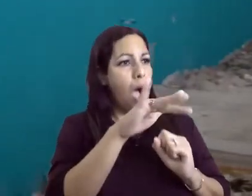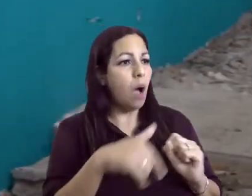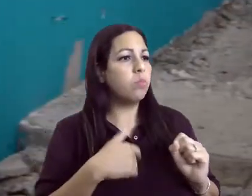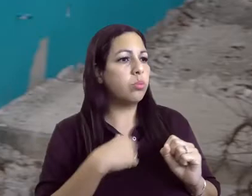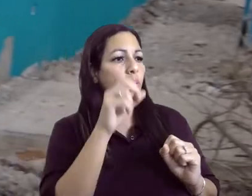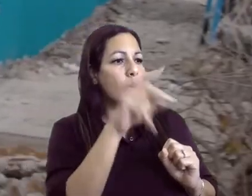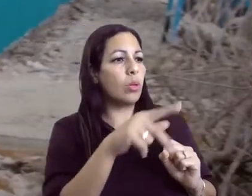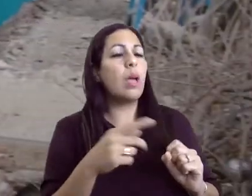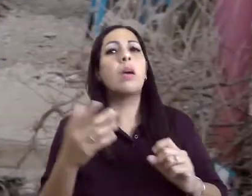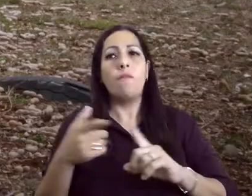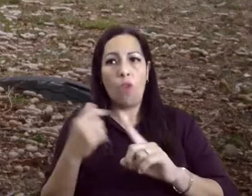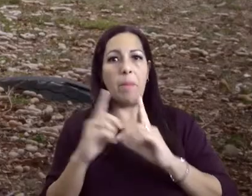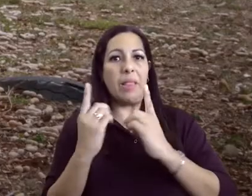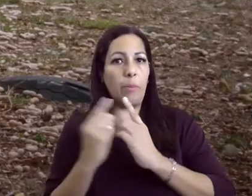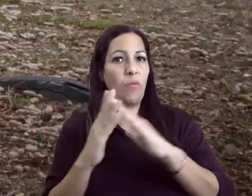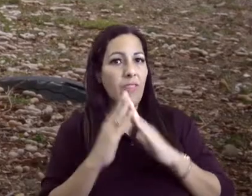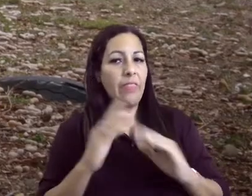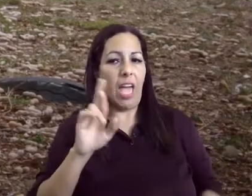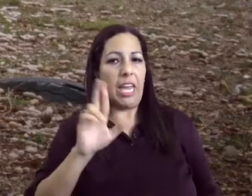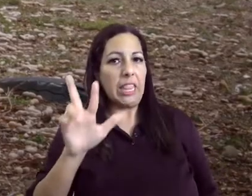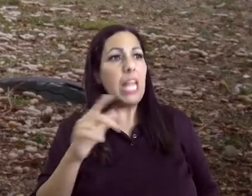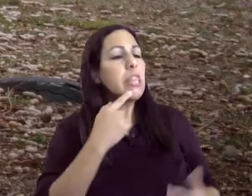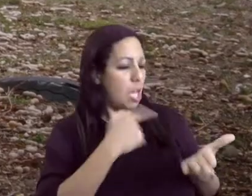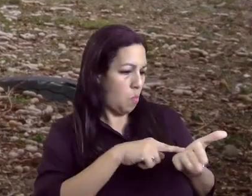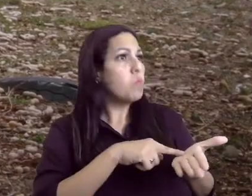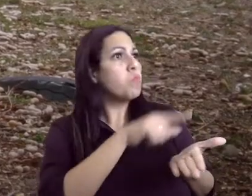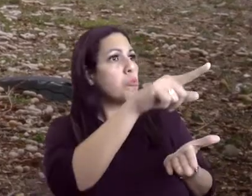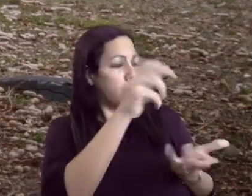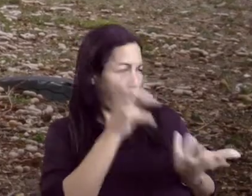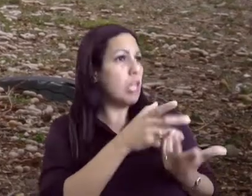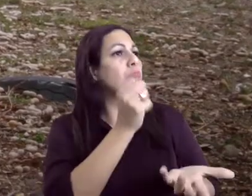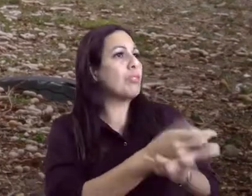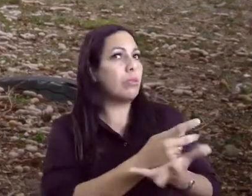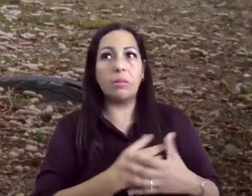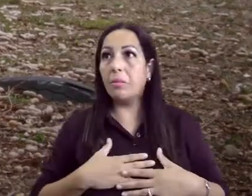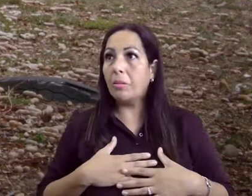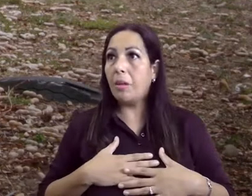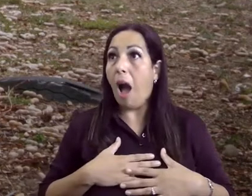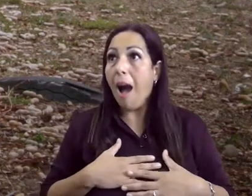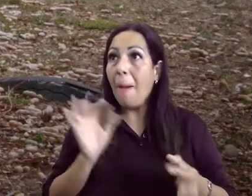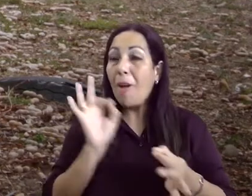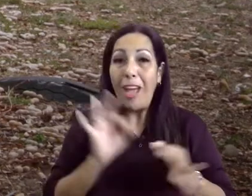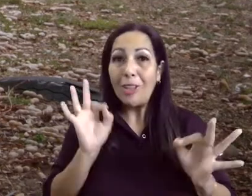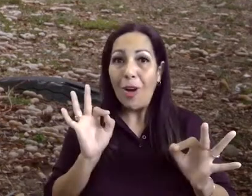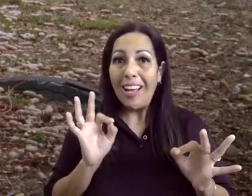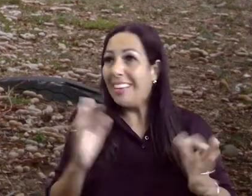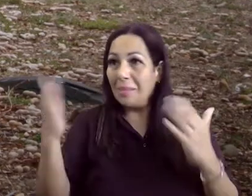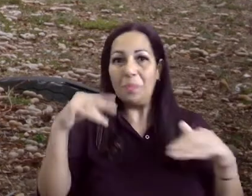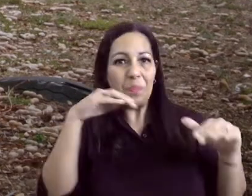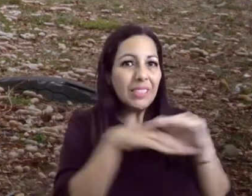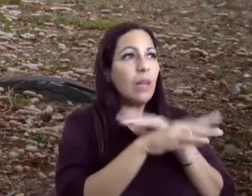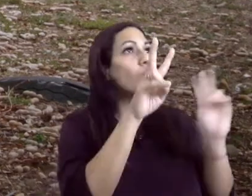presentaron me dijeron que la después de la vivienda y g3 que yo cualificada para su programa yo le dije eso es perfecto